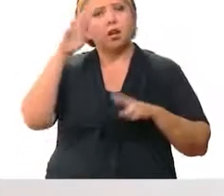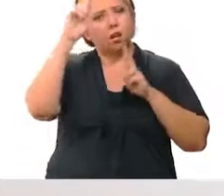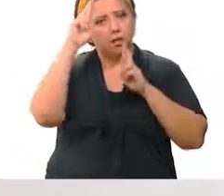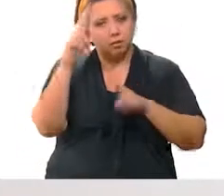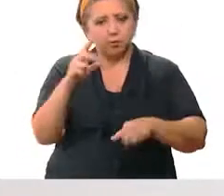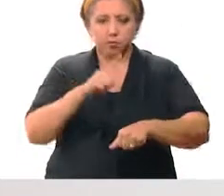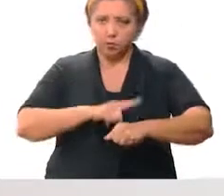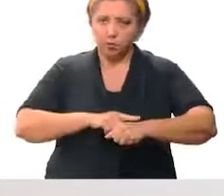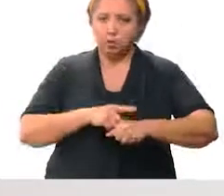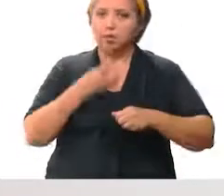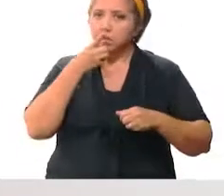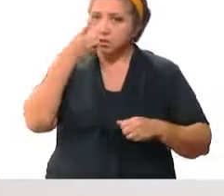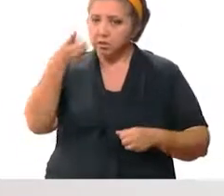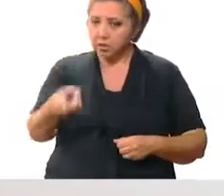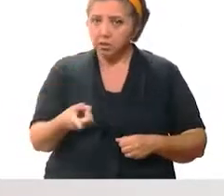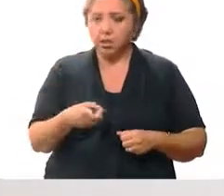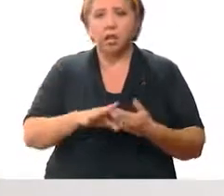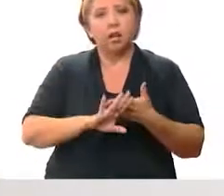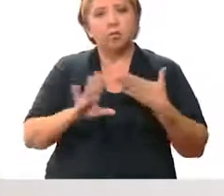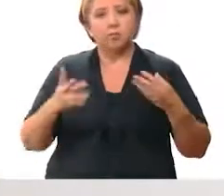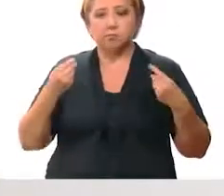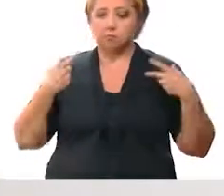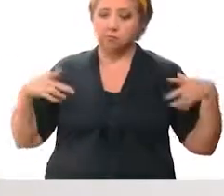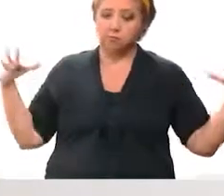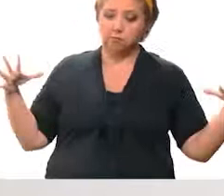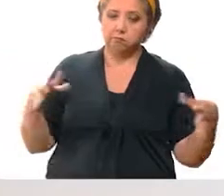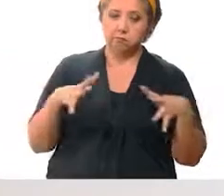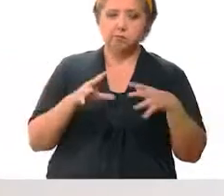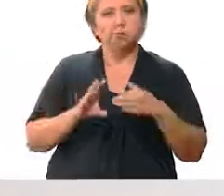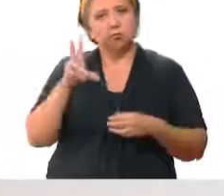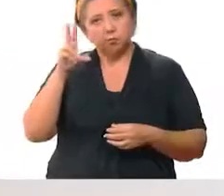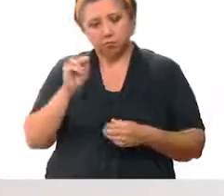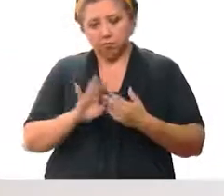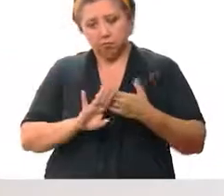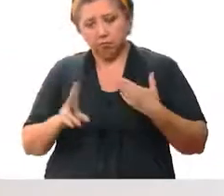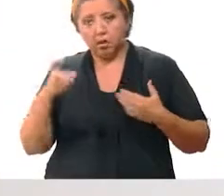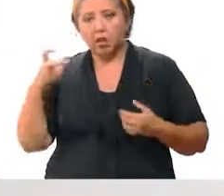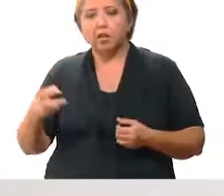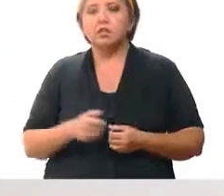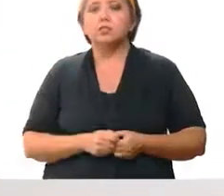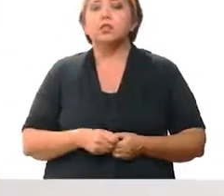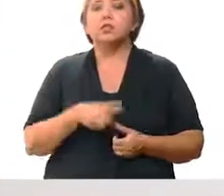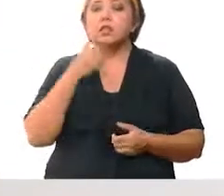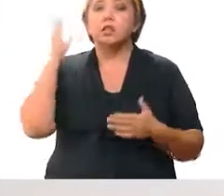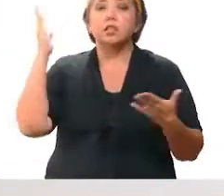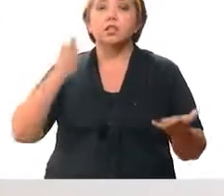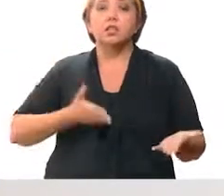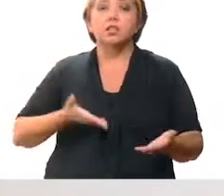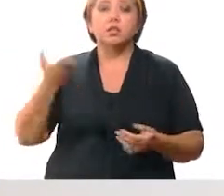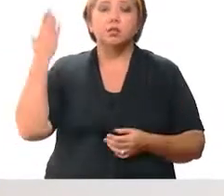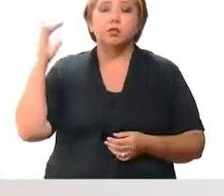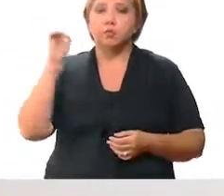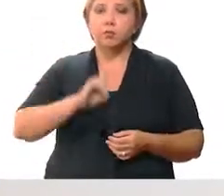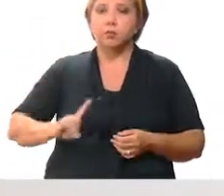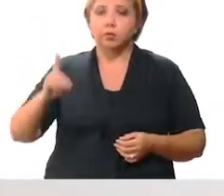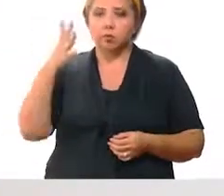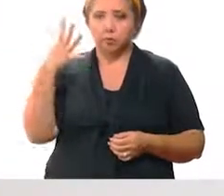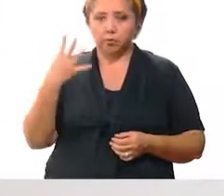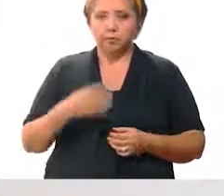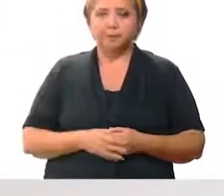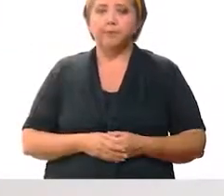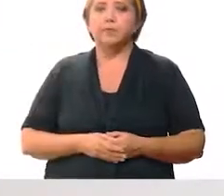el horario que se les designe y evitar así aglomeraciones. Estas dosis son parte del cargamento que llegó el domingo 4